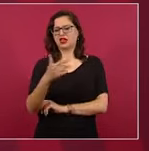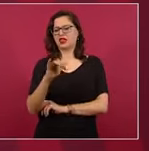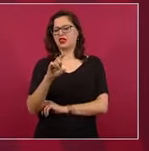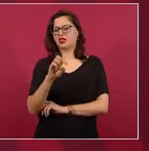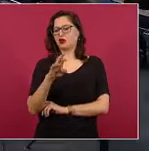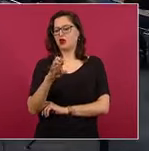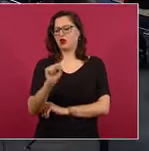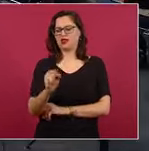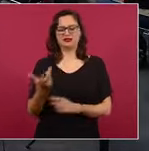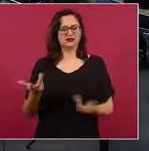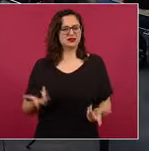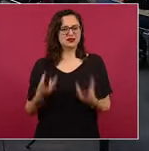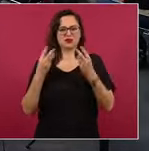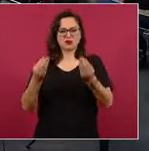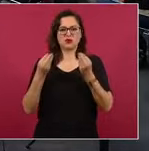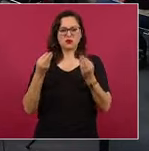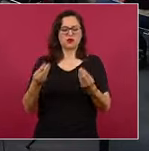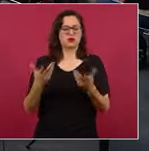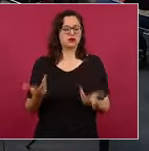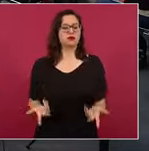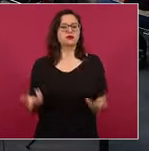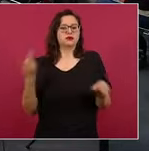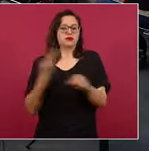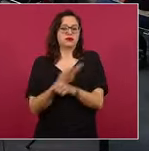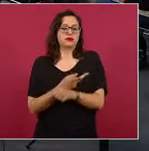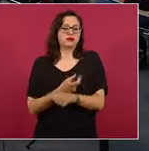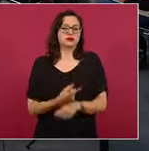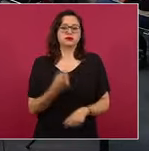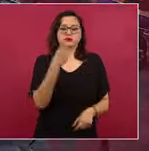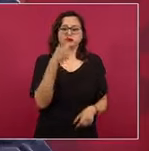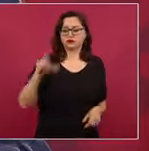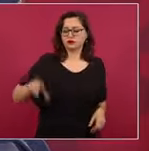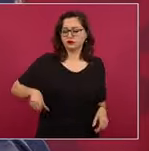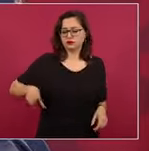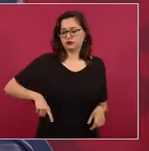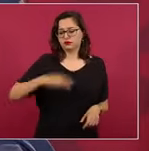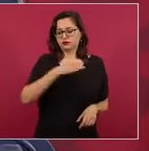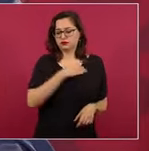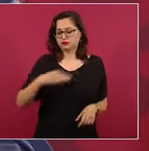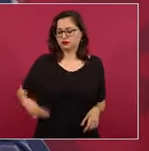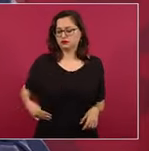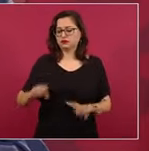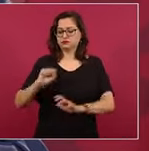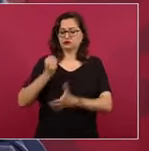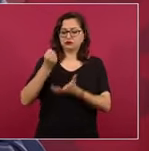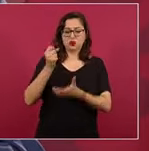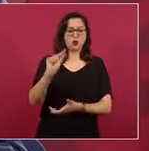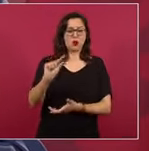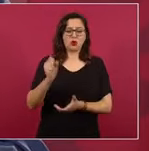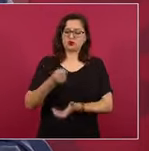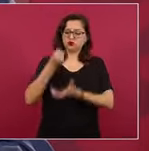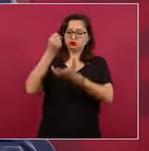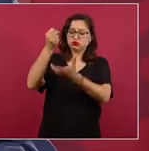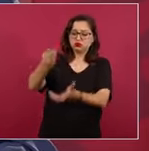El presupuesto de un gobierno municipal, que de por sí es escaso,